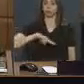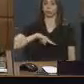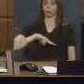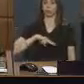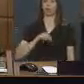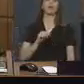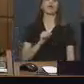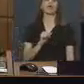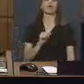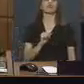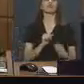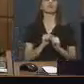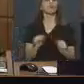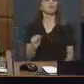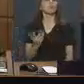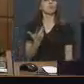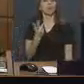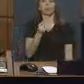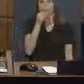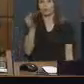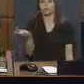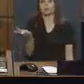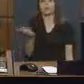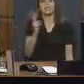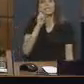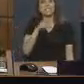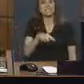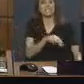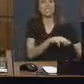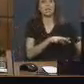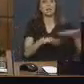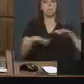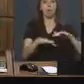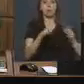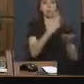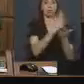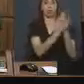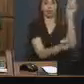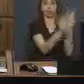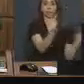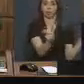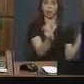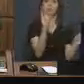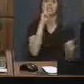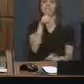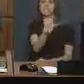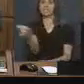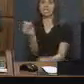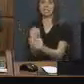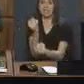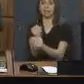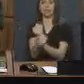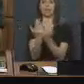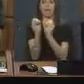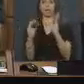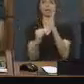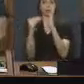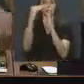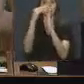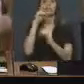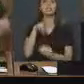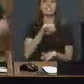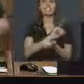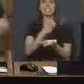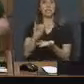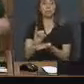podemos sino señalar de que sin el movimiento estudiantil, sin también los trabajadores de la educación superior, sin instituciones